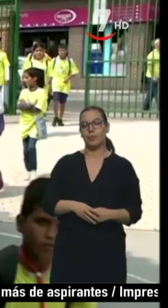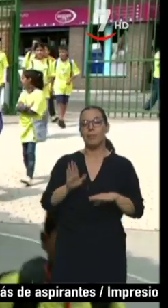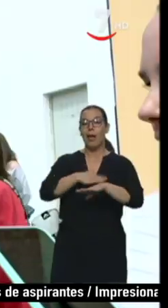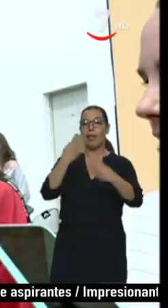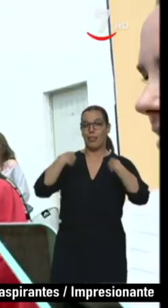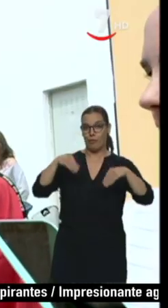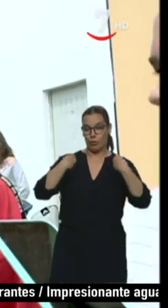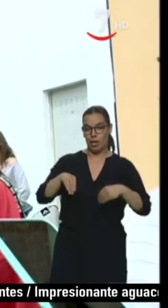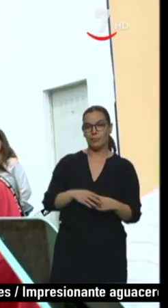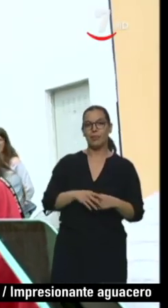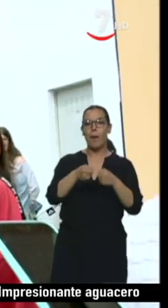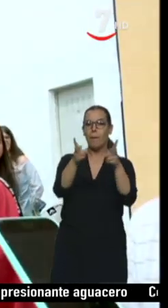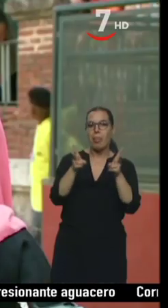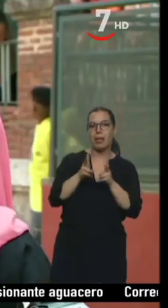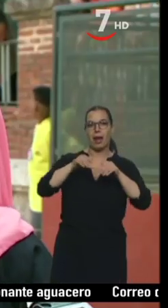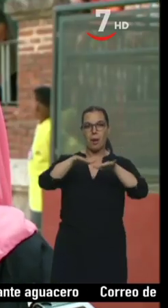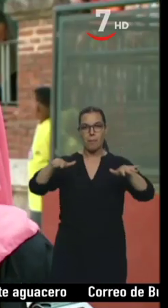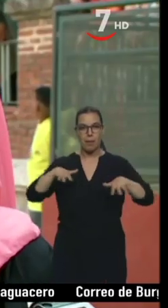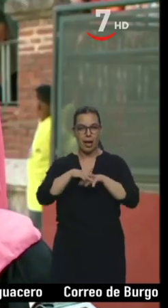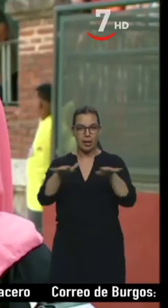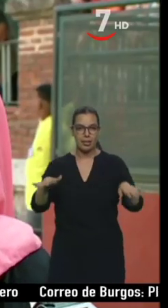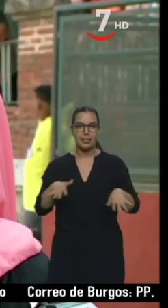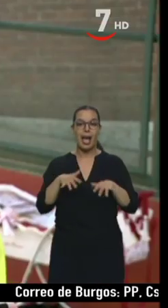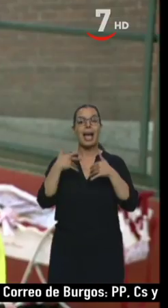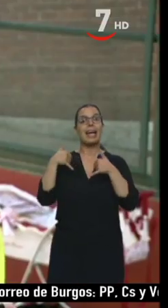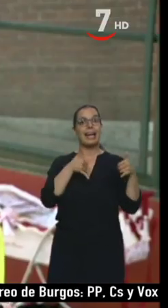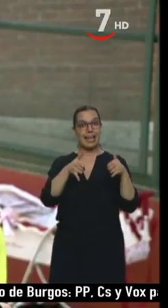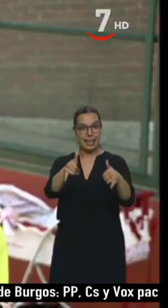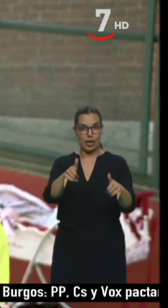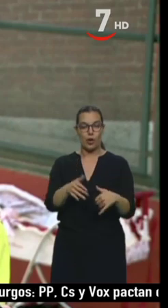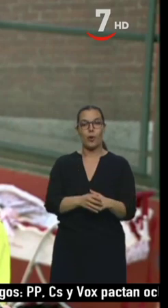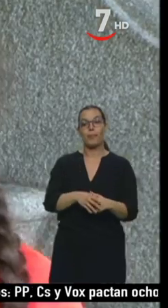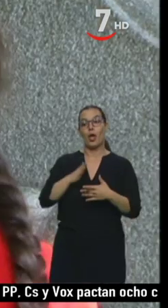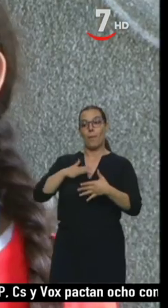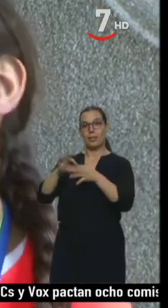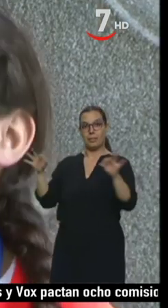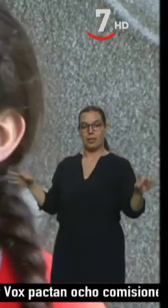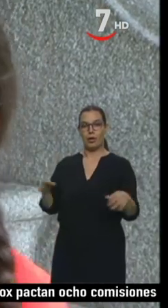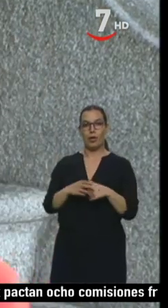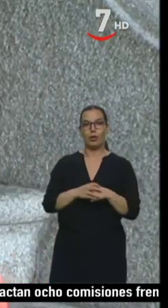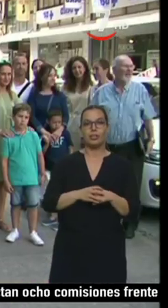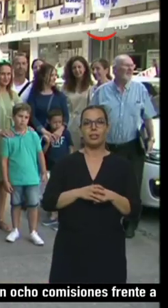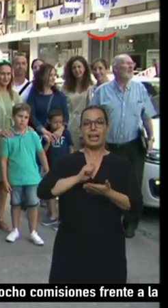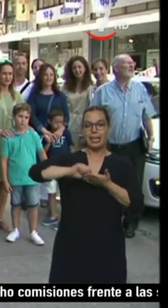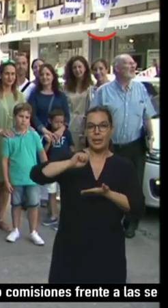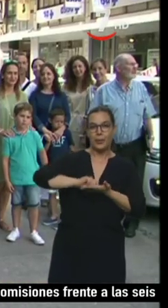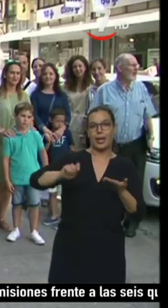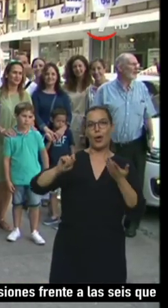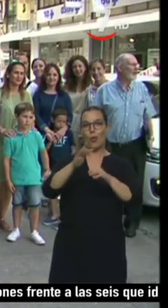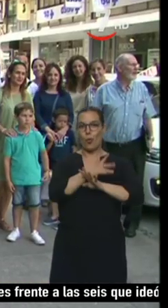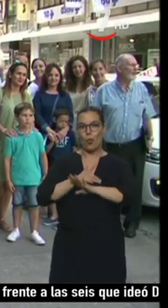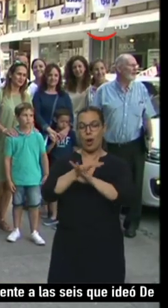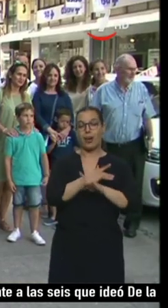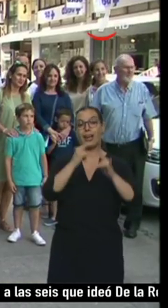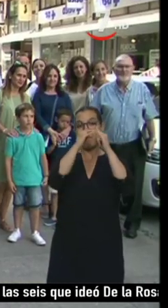disfrutar. La piscina, la playa. El río. Sí, voy a estar con mis amigos. Escribir y jugar. En los campamentos